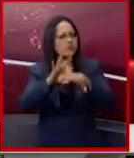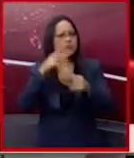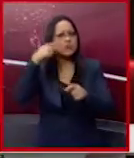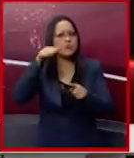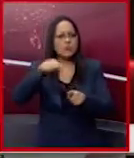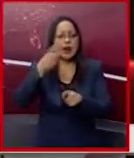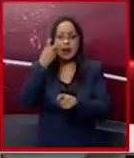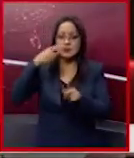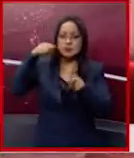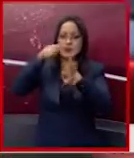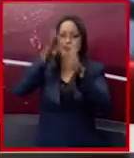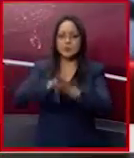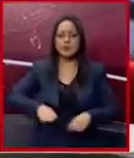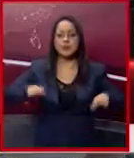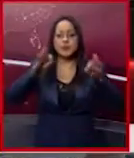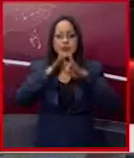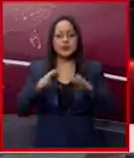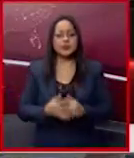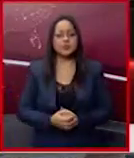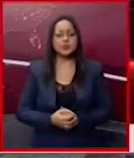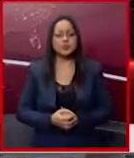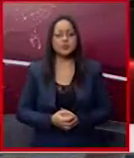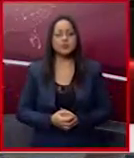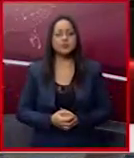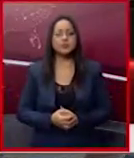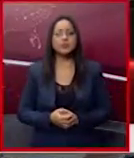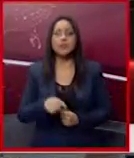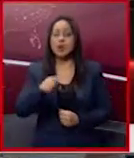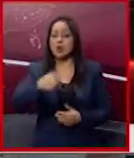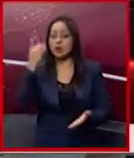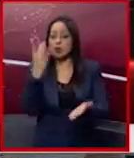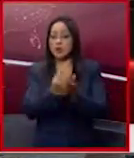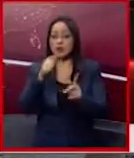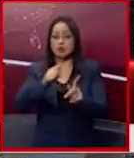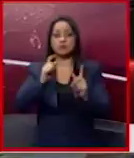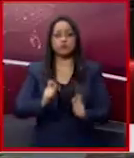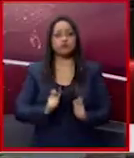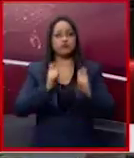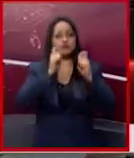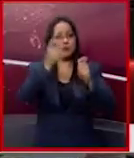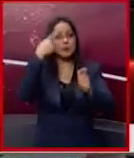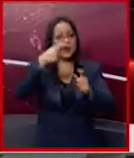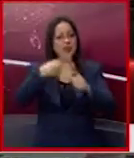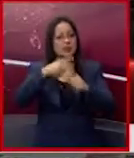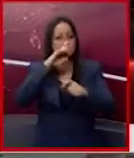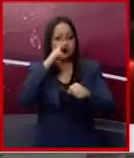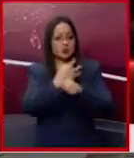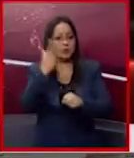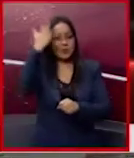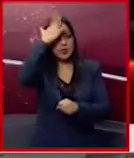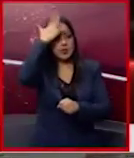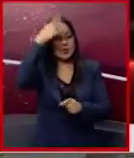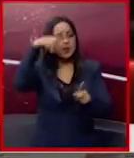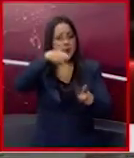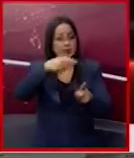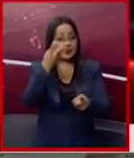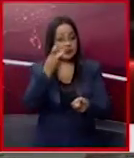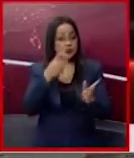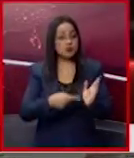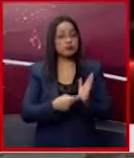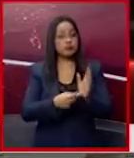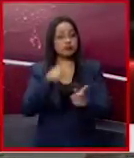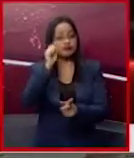tan grave misión requiere. Ya que no solo se regula el nombramiento de los titulares de estos órganos, sino que